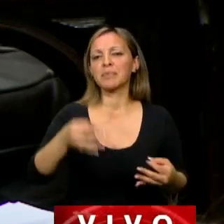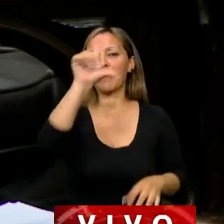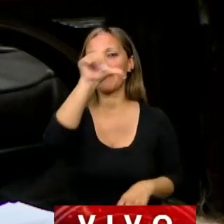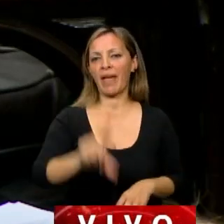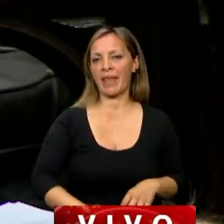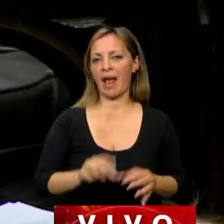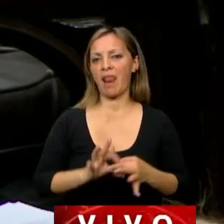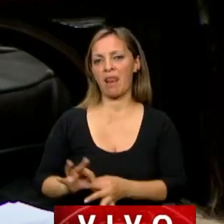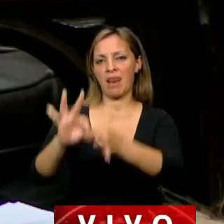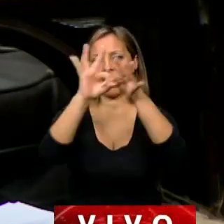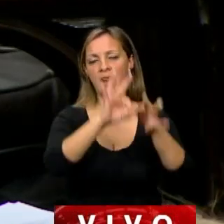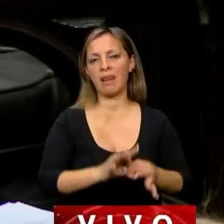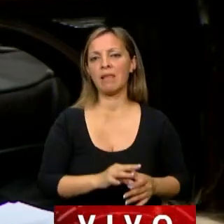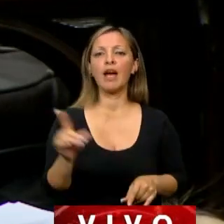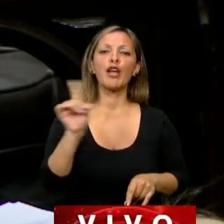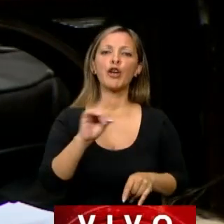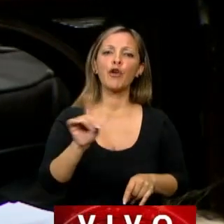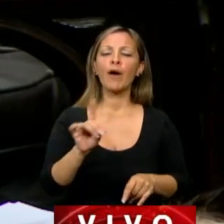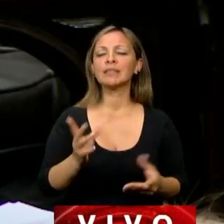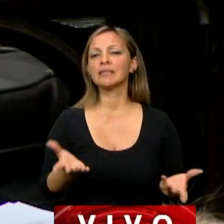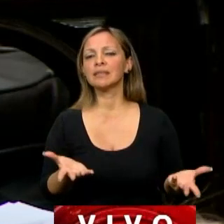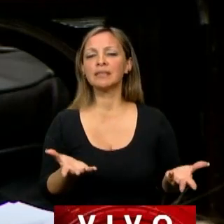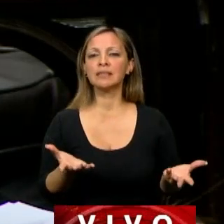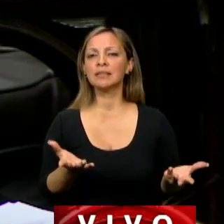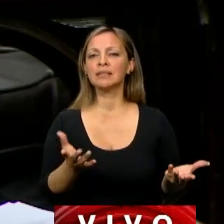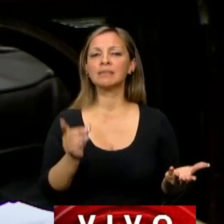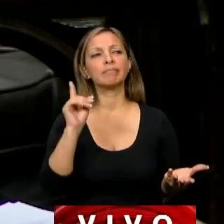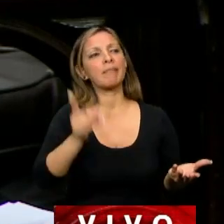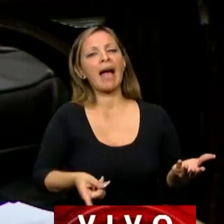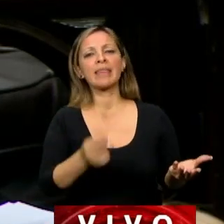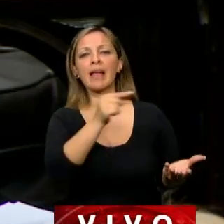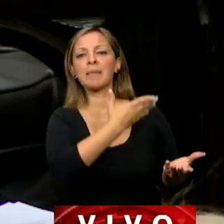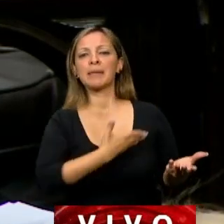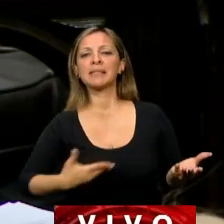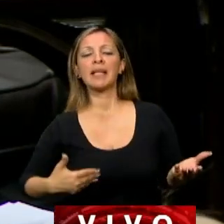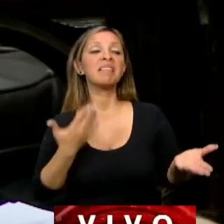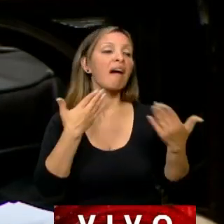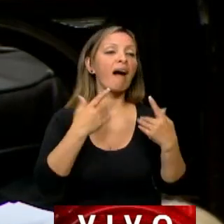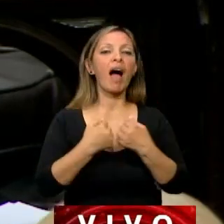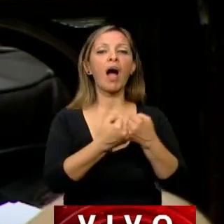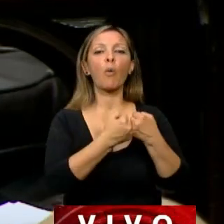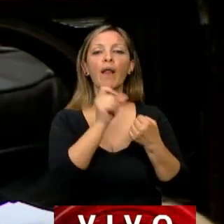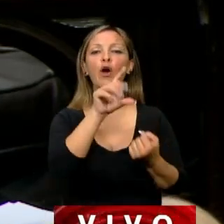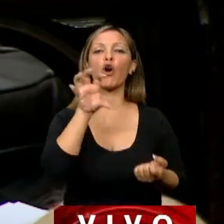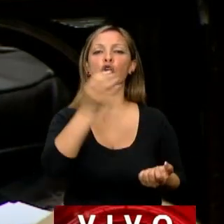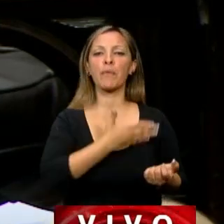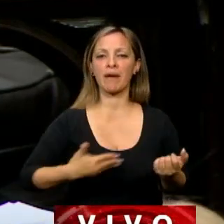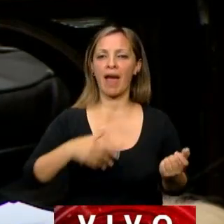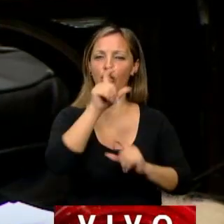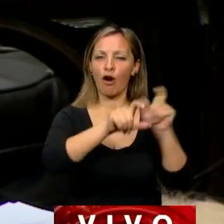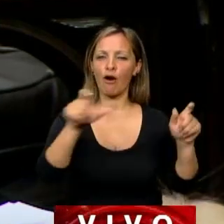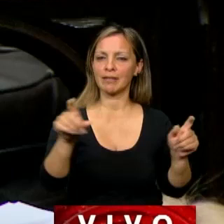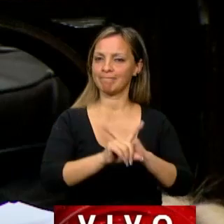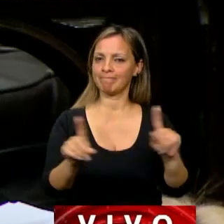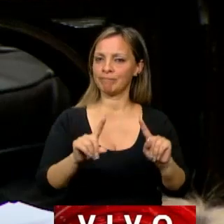no es una cosa discrecional del presidente de la nación con los gobernadores ese consenso para